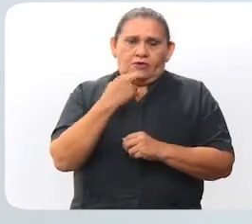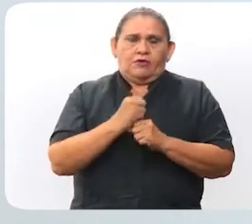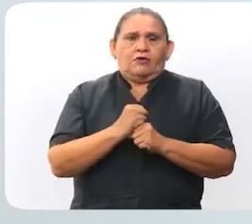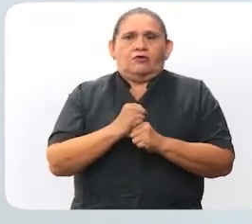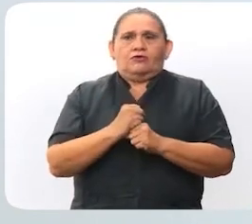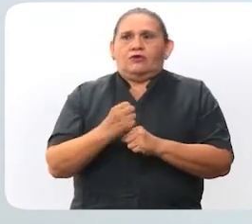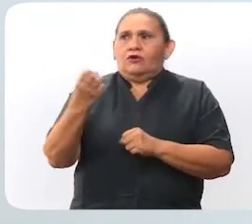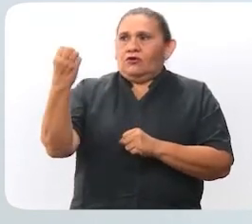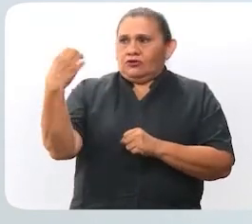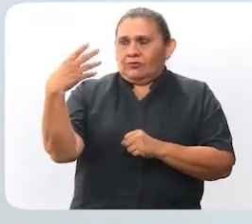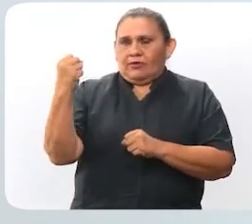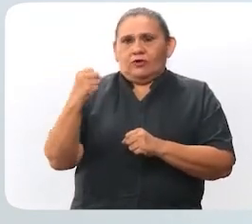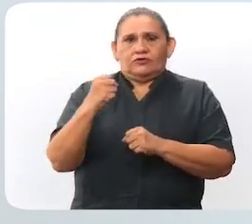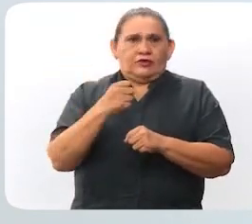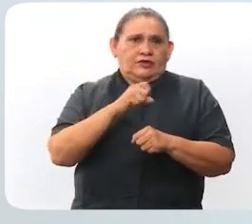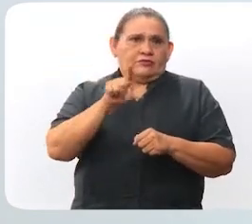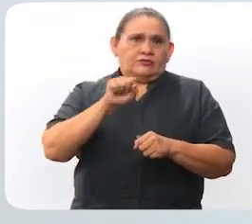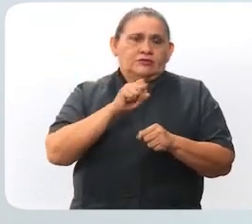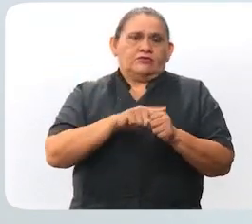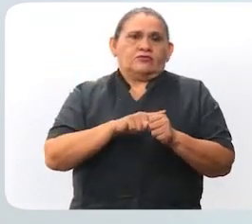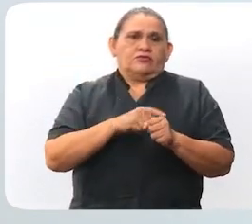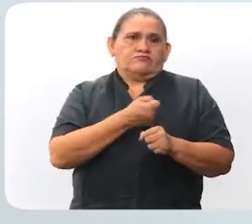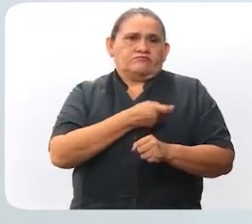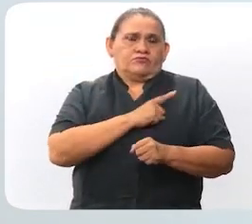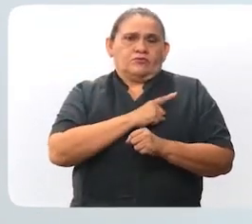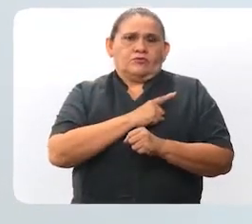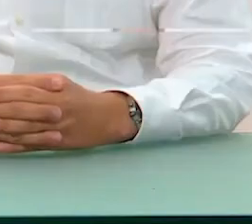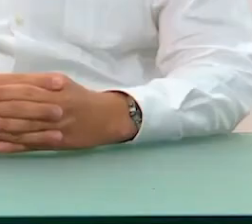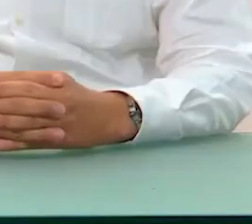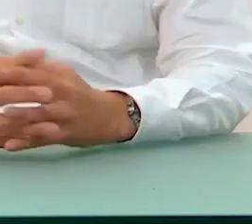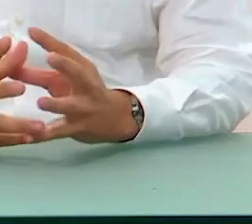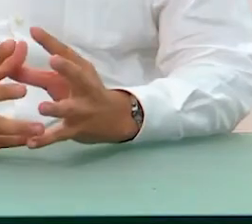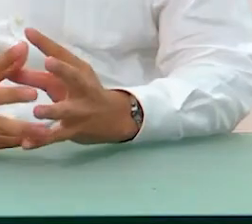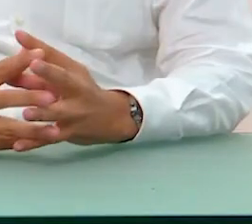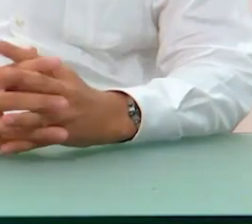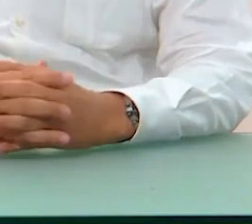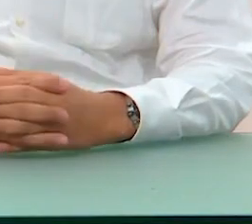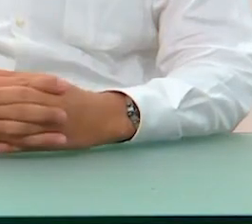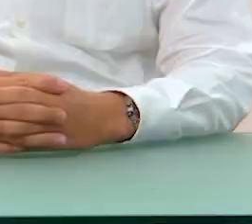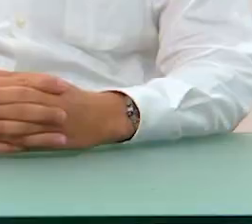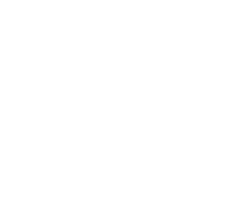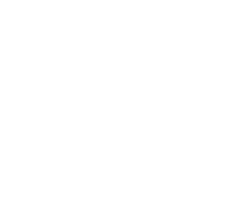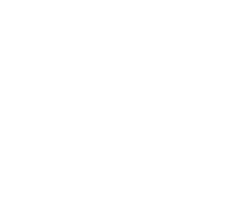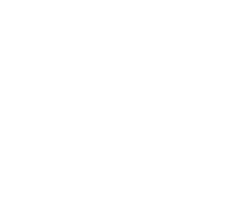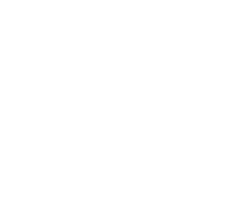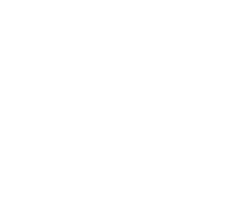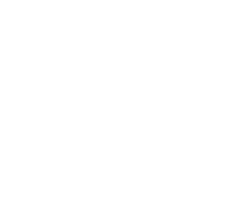semanales del semáforo estatal de salud marcan color naranja. Muchas gracias.